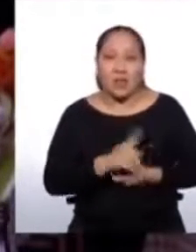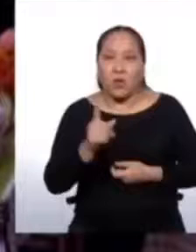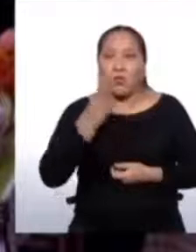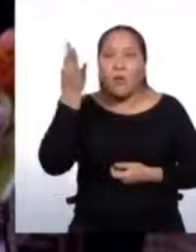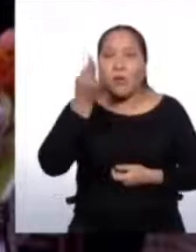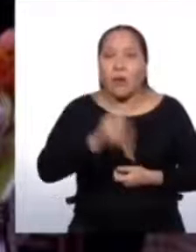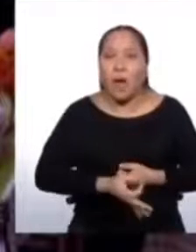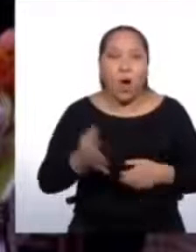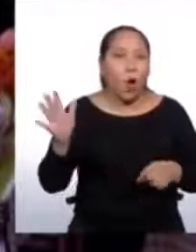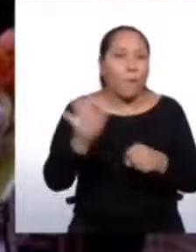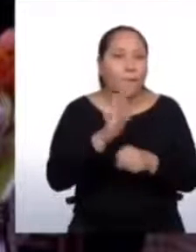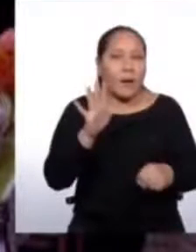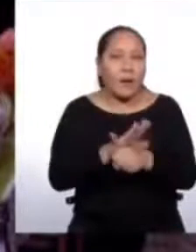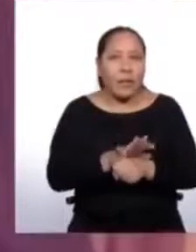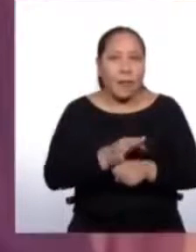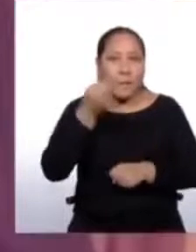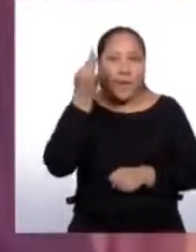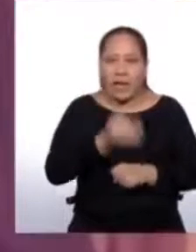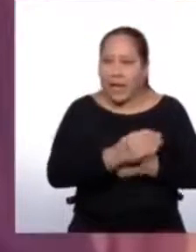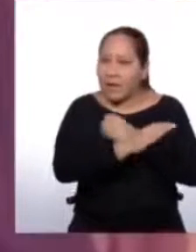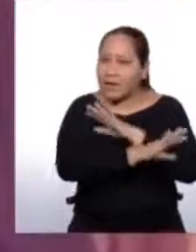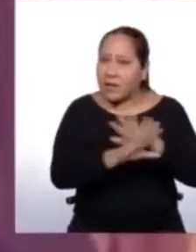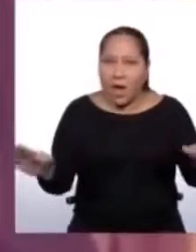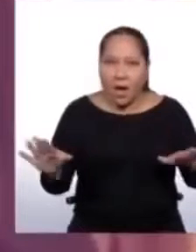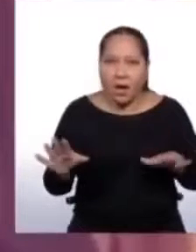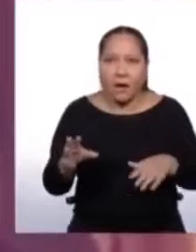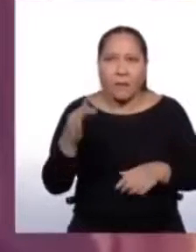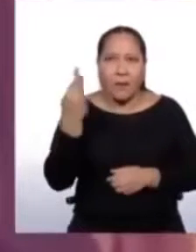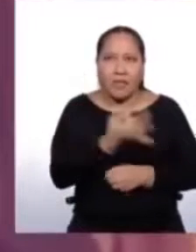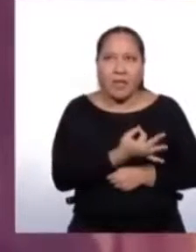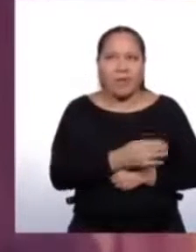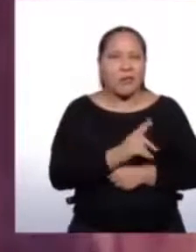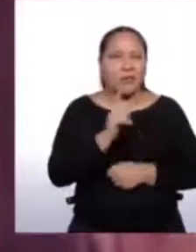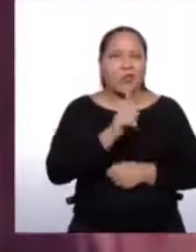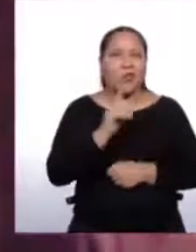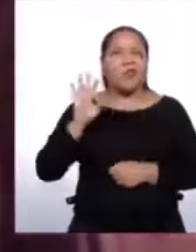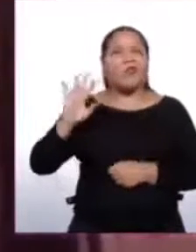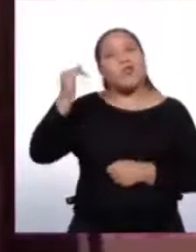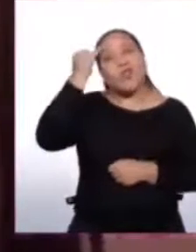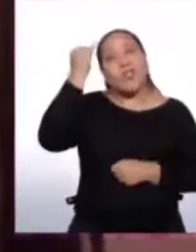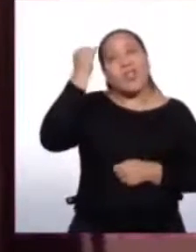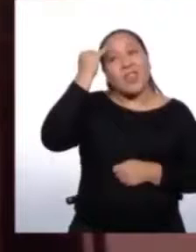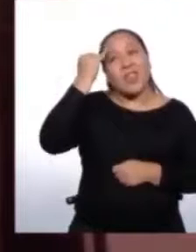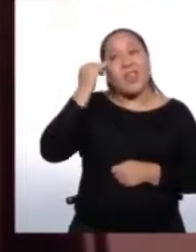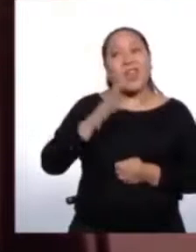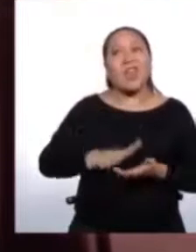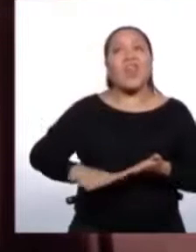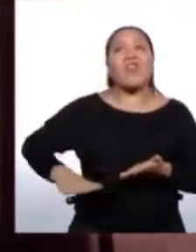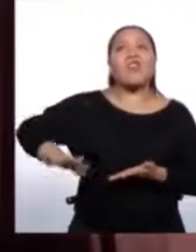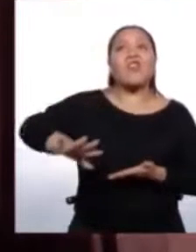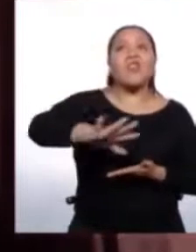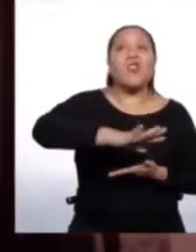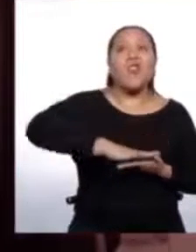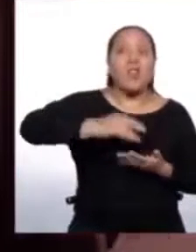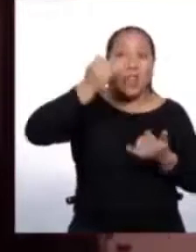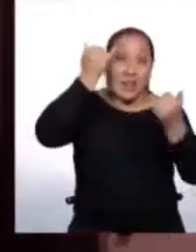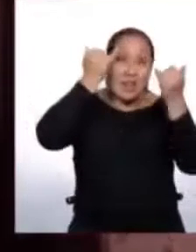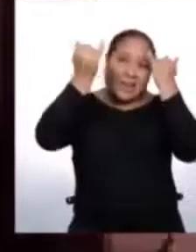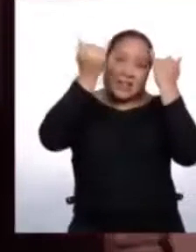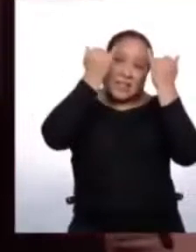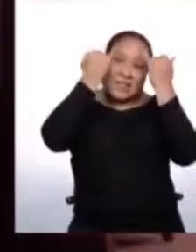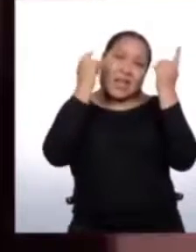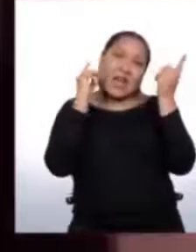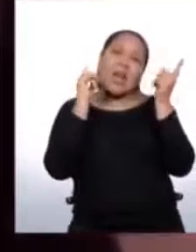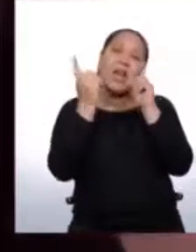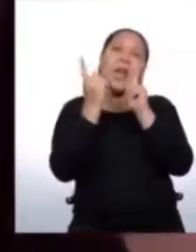universal, no hay una verdad absoluta. Creo que la idea de su obra es que toda nuestra percepción del mundo está hecha de mosaico